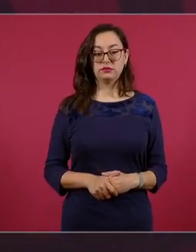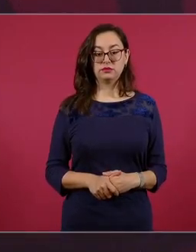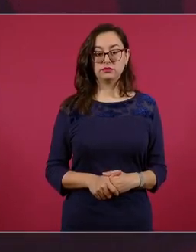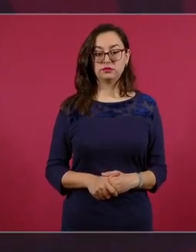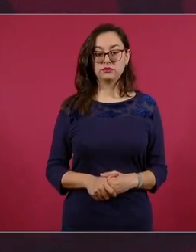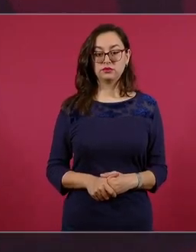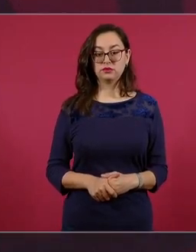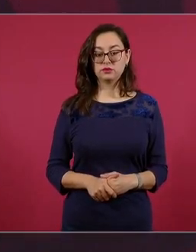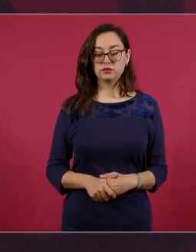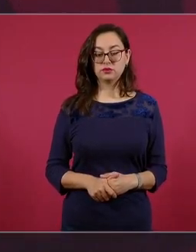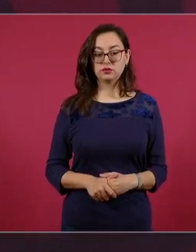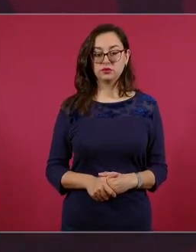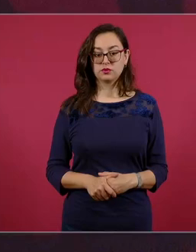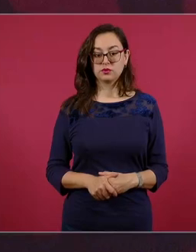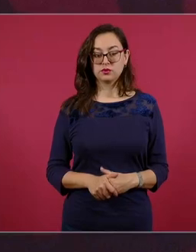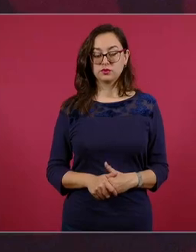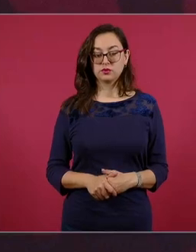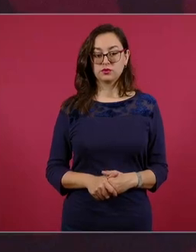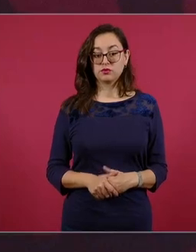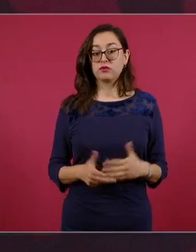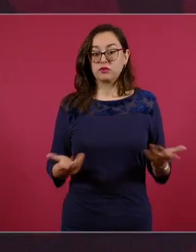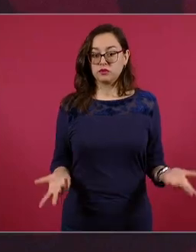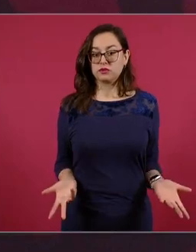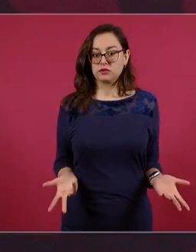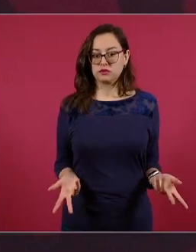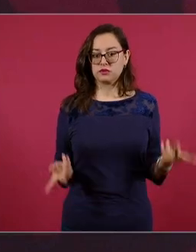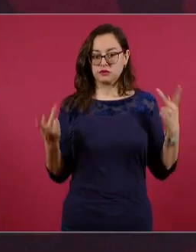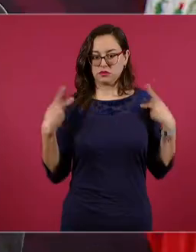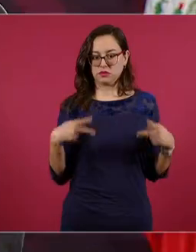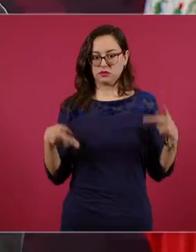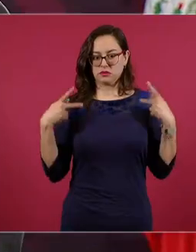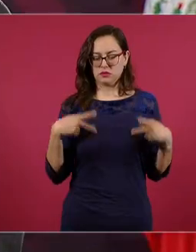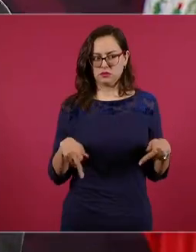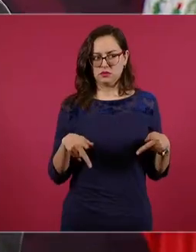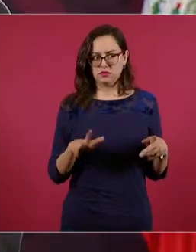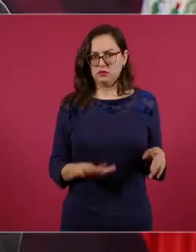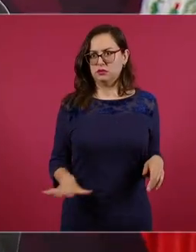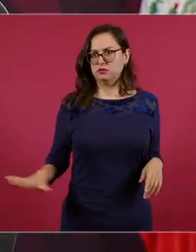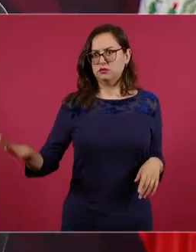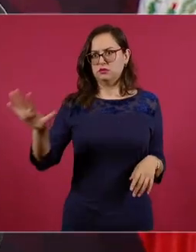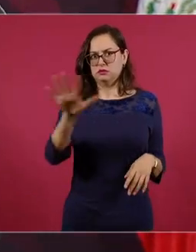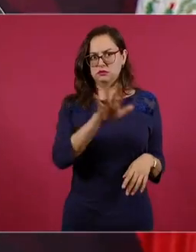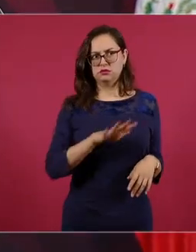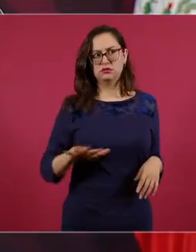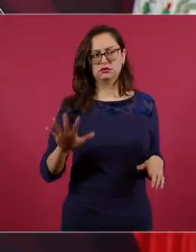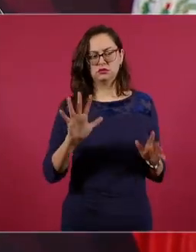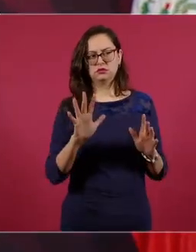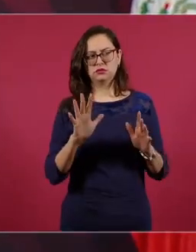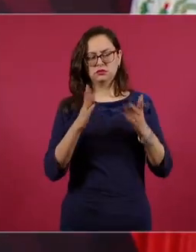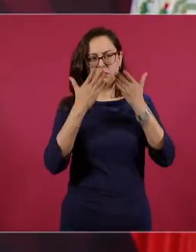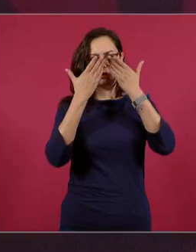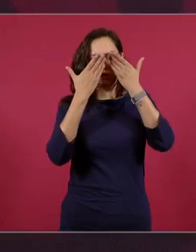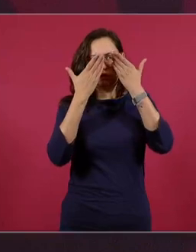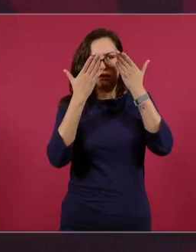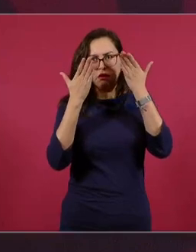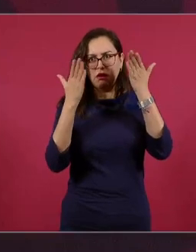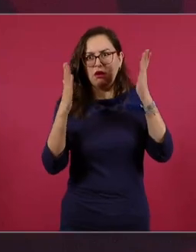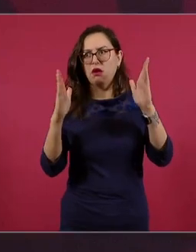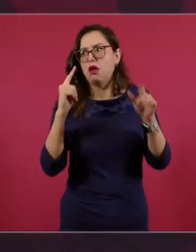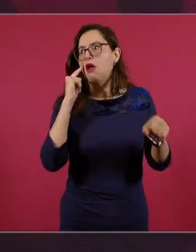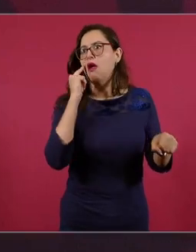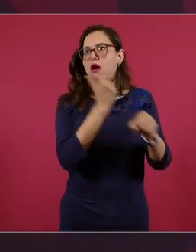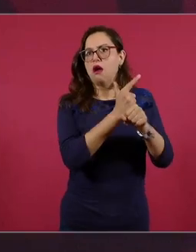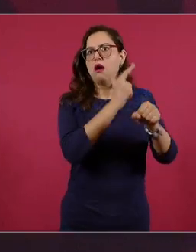despertando porque los engañaron.